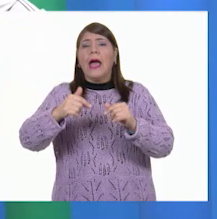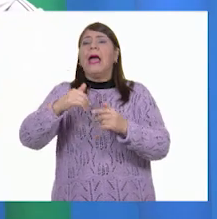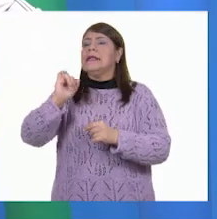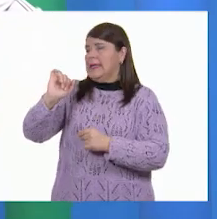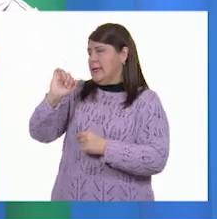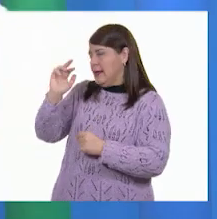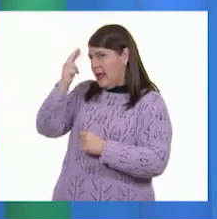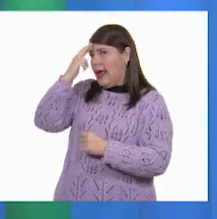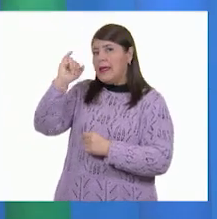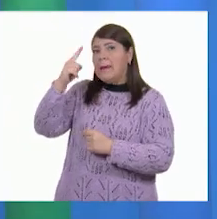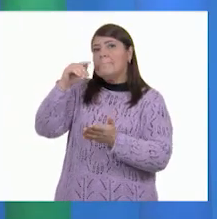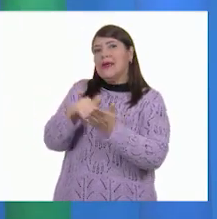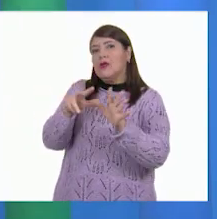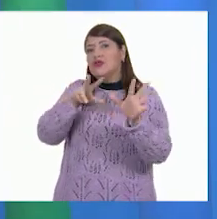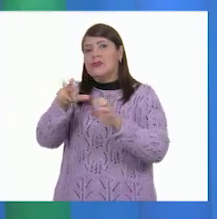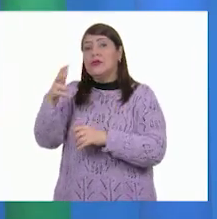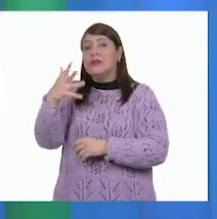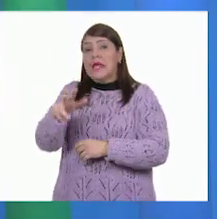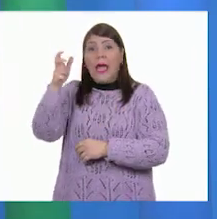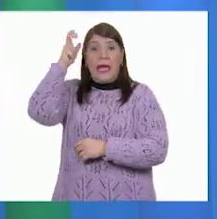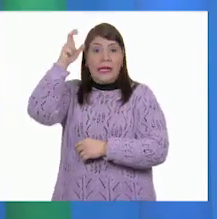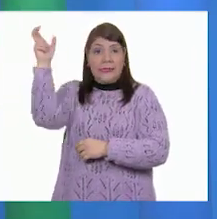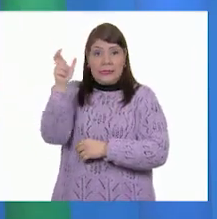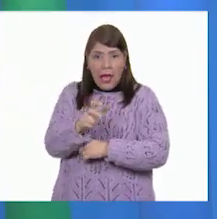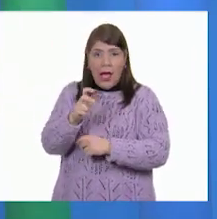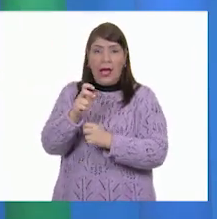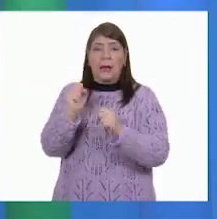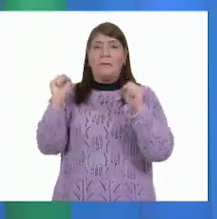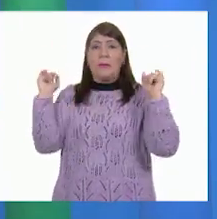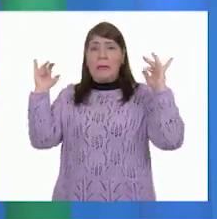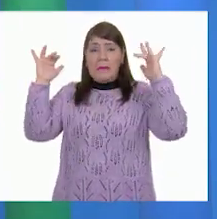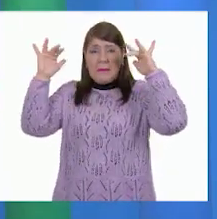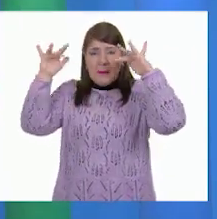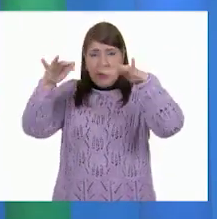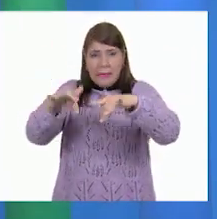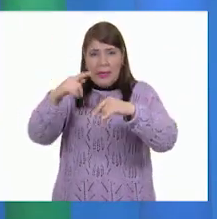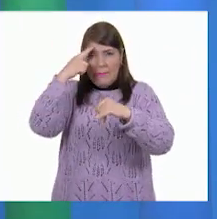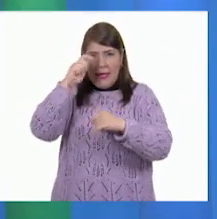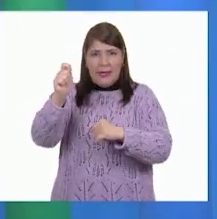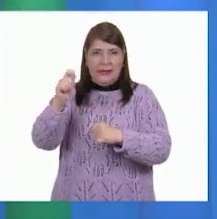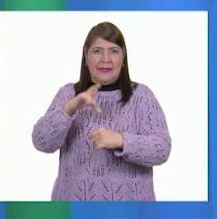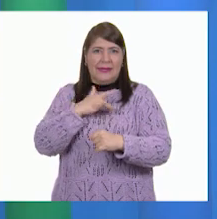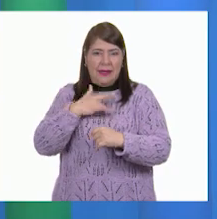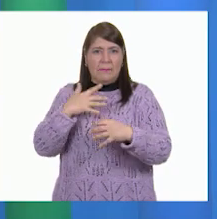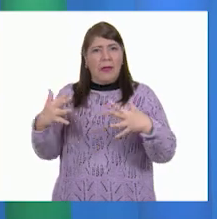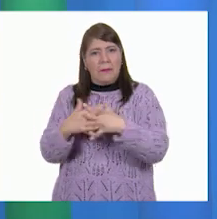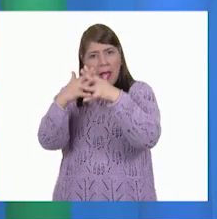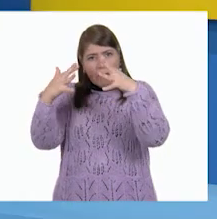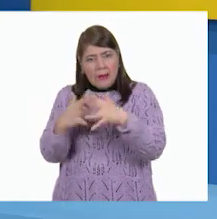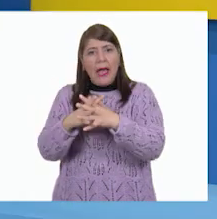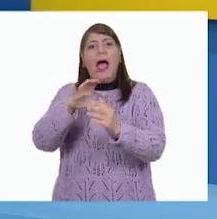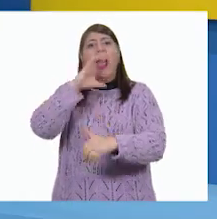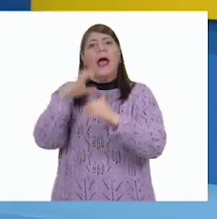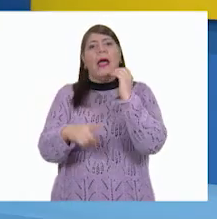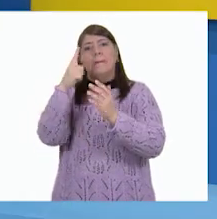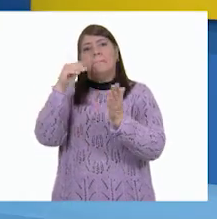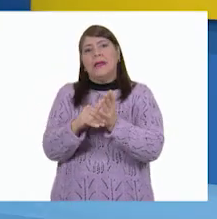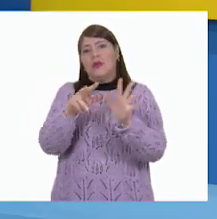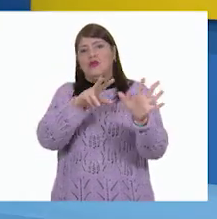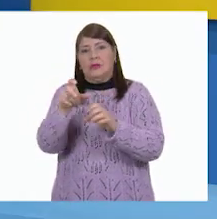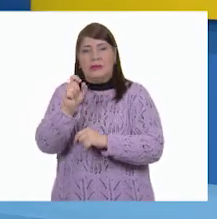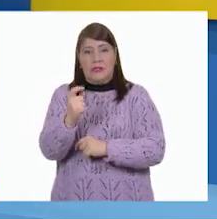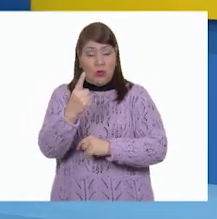1810, con el llamado de Miguel Hidalgo y toda la tropa insurgente, y terminó en 1821. Exacto, Jenny.